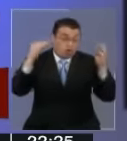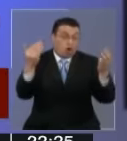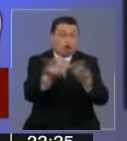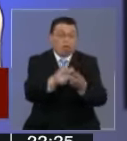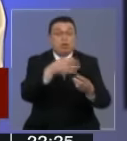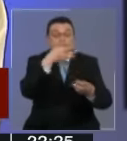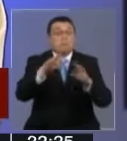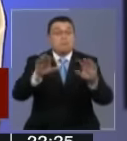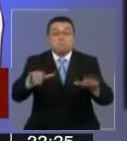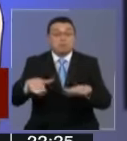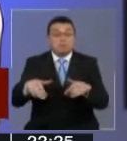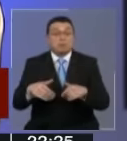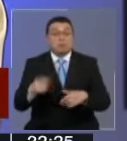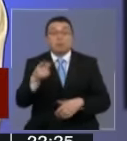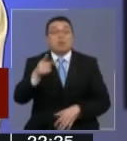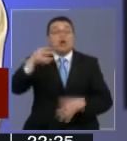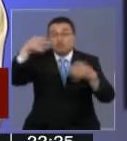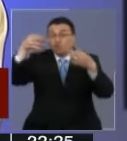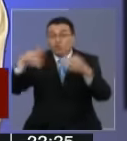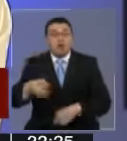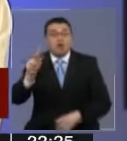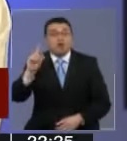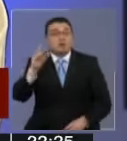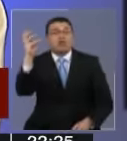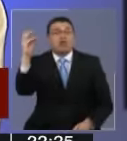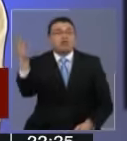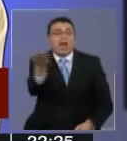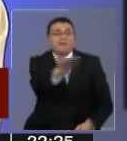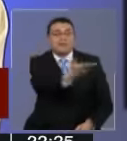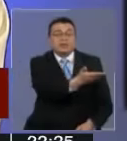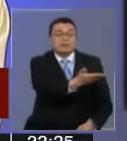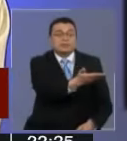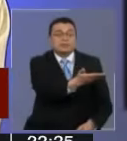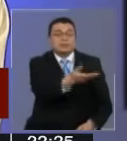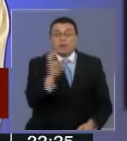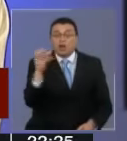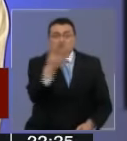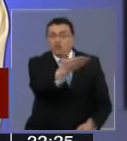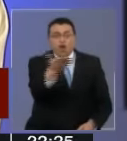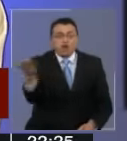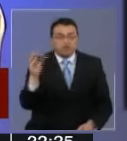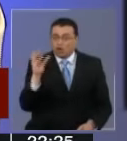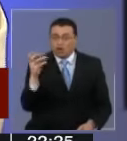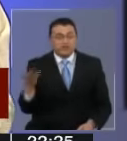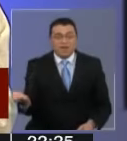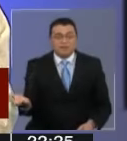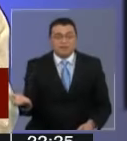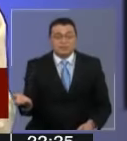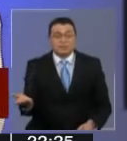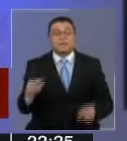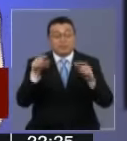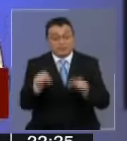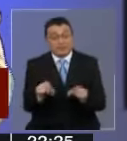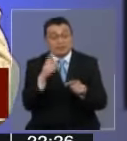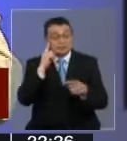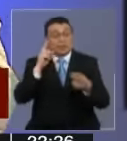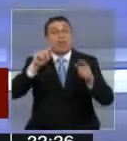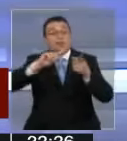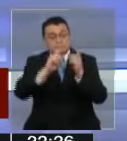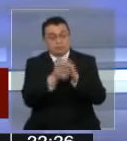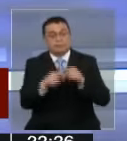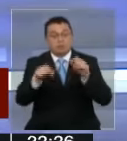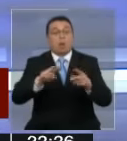asociadas, en circunstancias que no lo saben. Ese es el problema. No lo saben. ¿Ya? Eso es y, así. Y se traduce en decir que